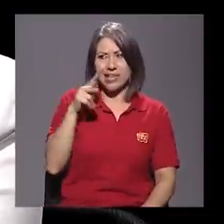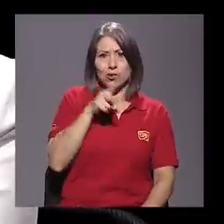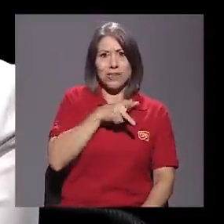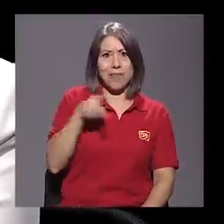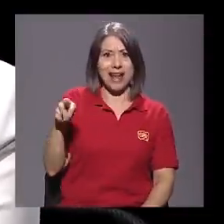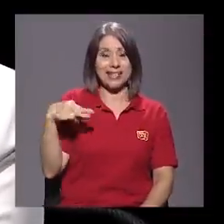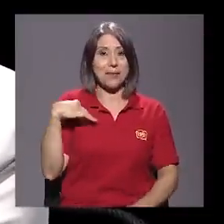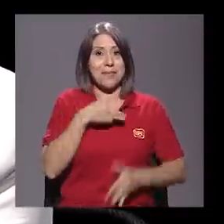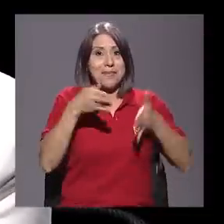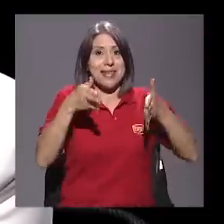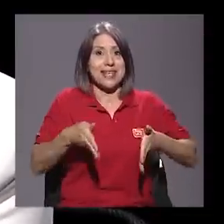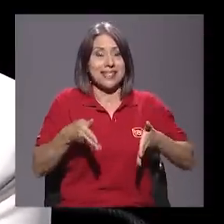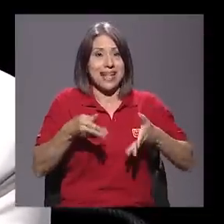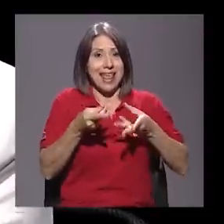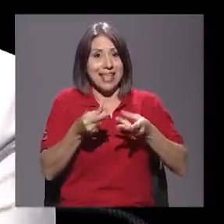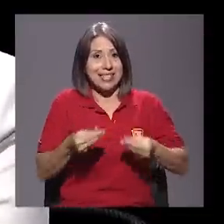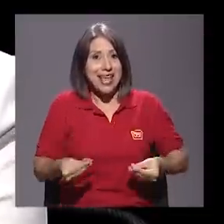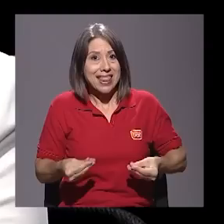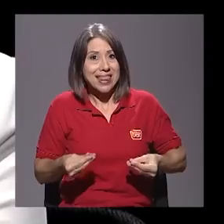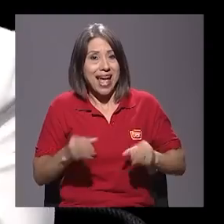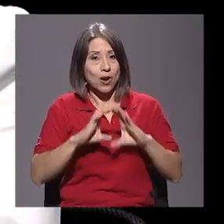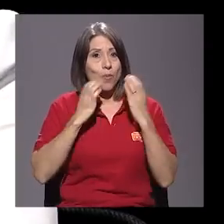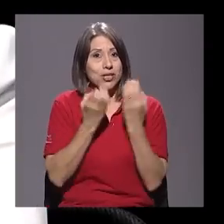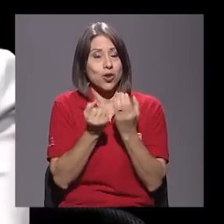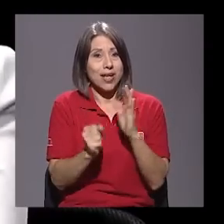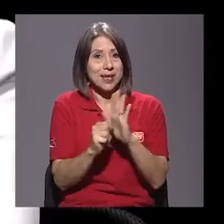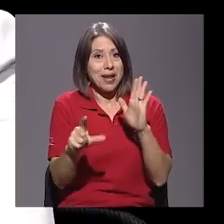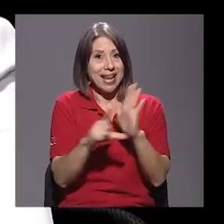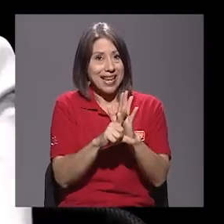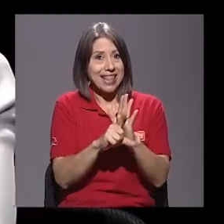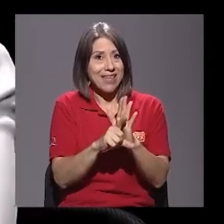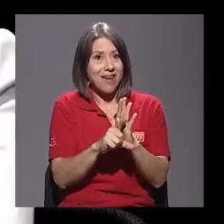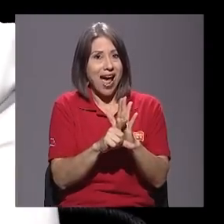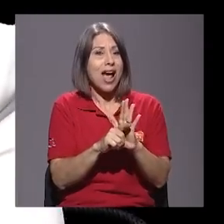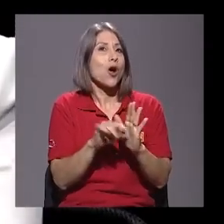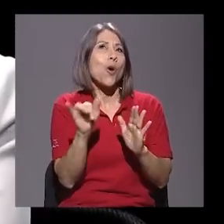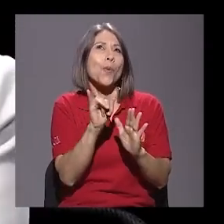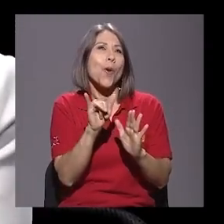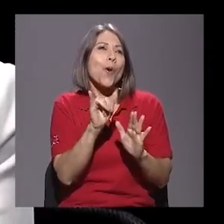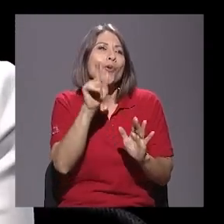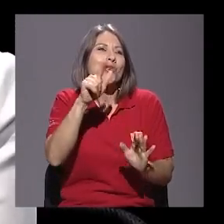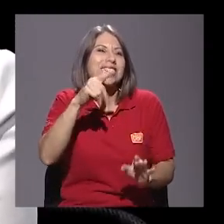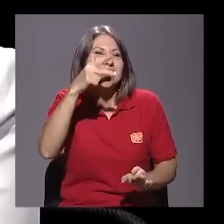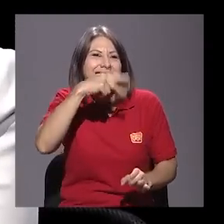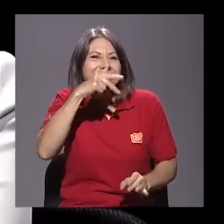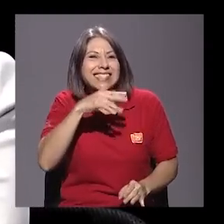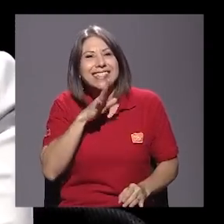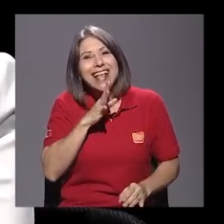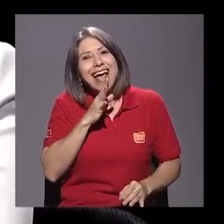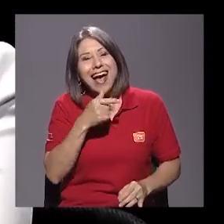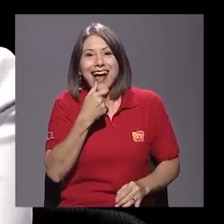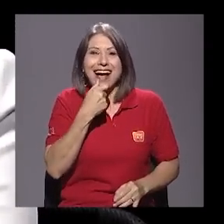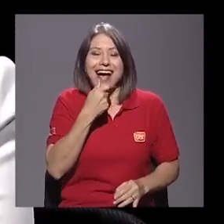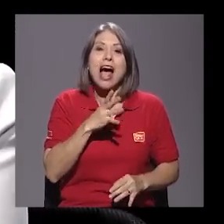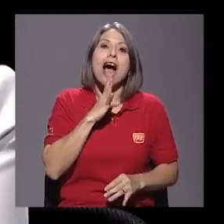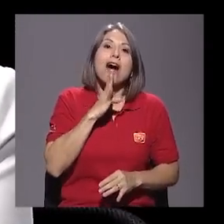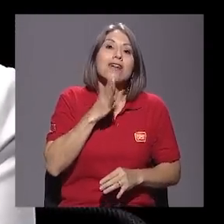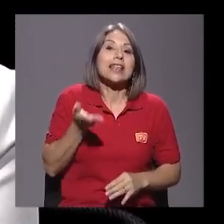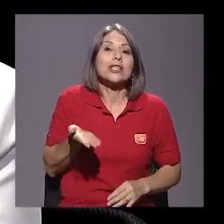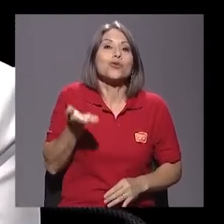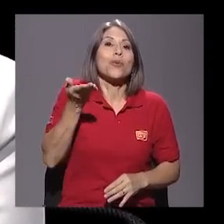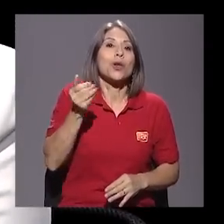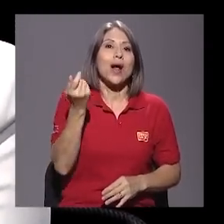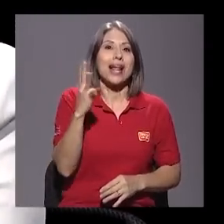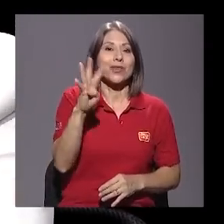Aguilar, en la comisión de la Asamblea Legislativa, digamos en una especie de chiste, ¿verdad? Hablan de subirlo al 14% si aceptan X